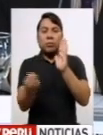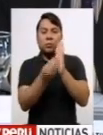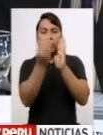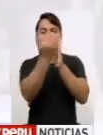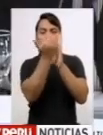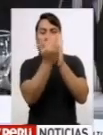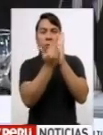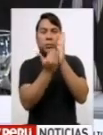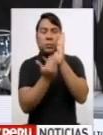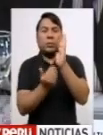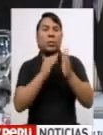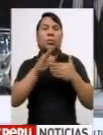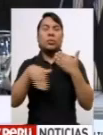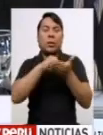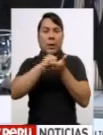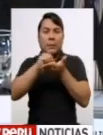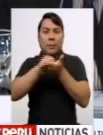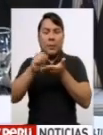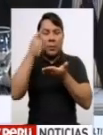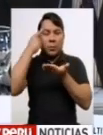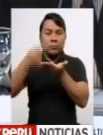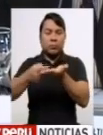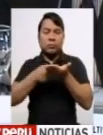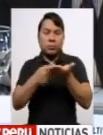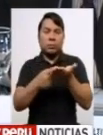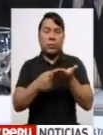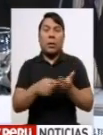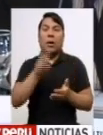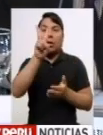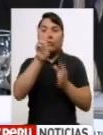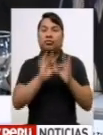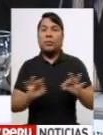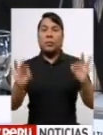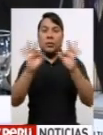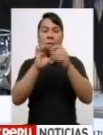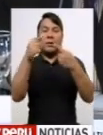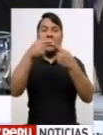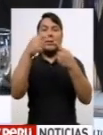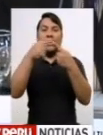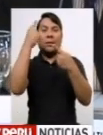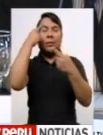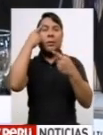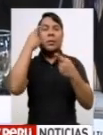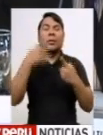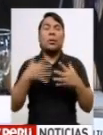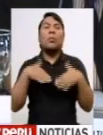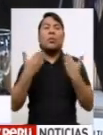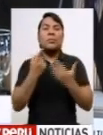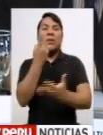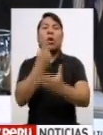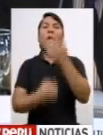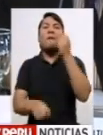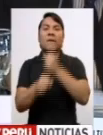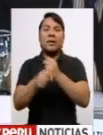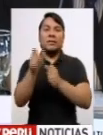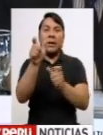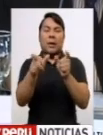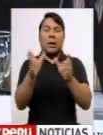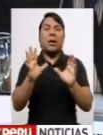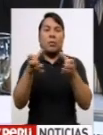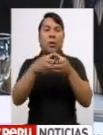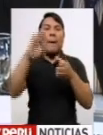todos los meses. Tiene 2 ejes importantes. Uno es recuperar la confianza de la sociedad en la policía.